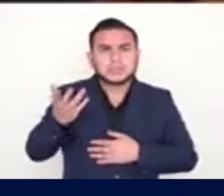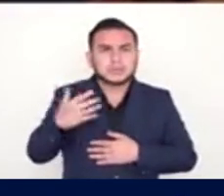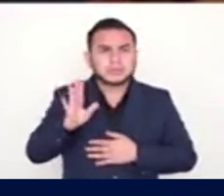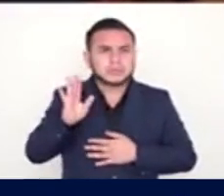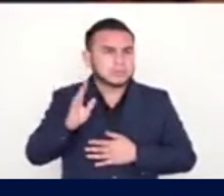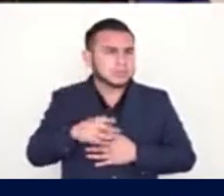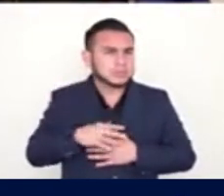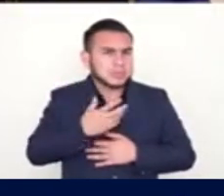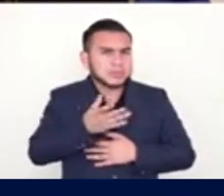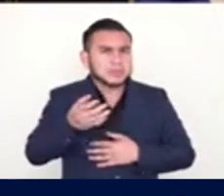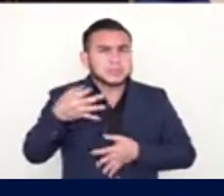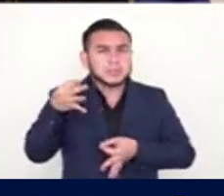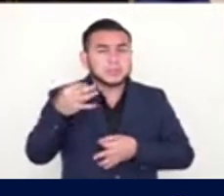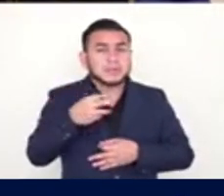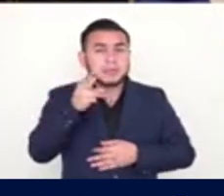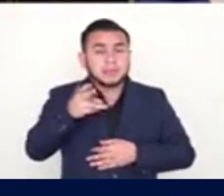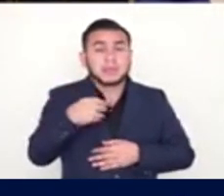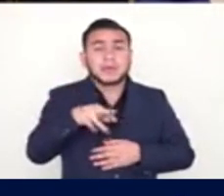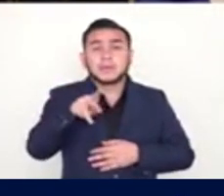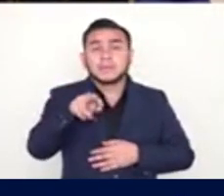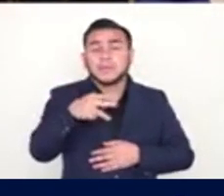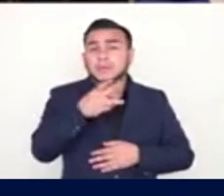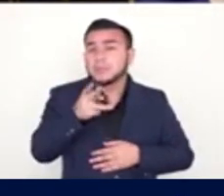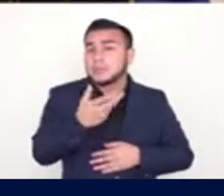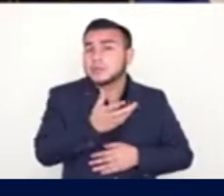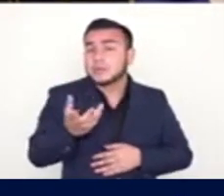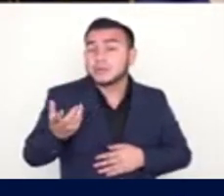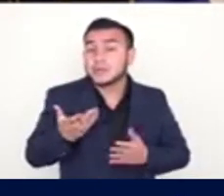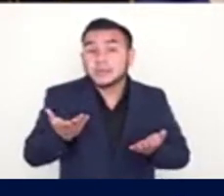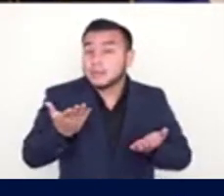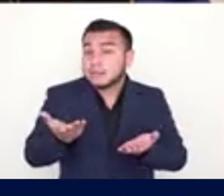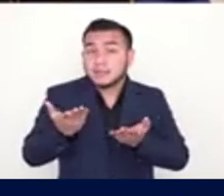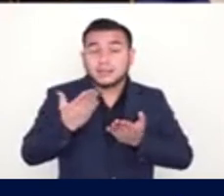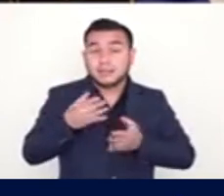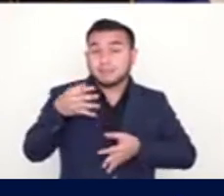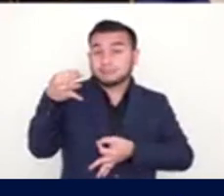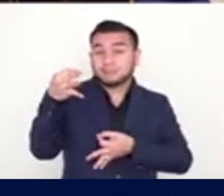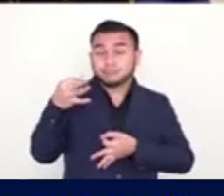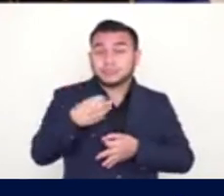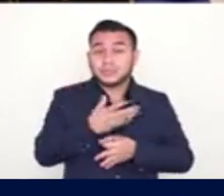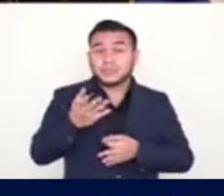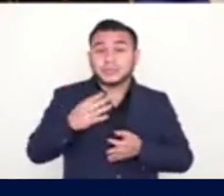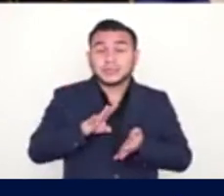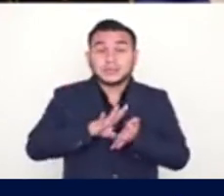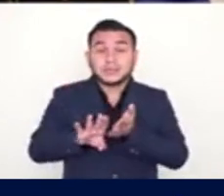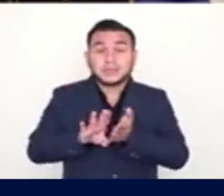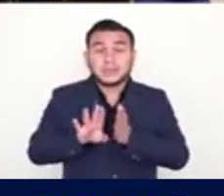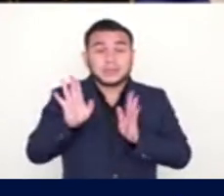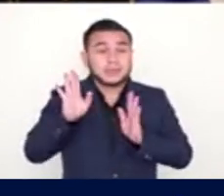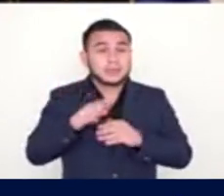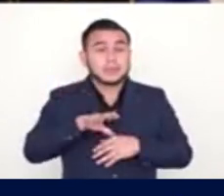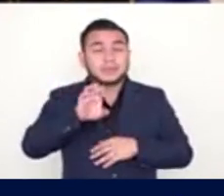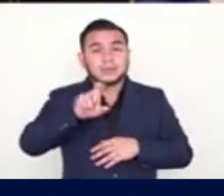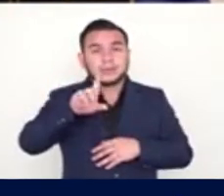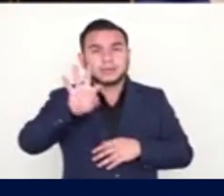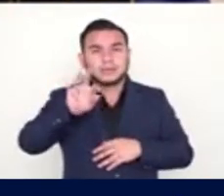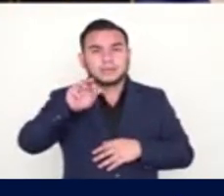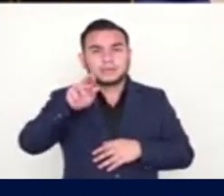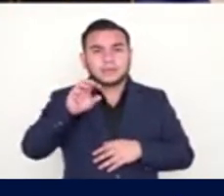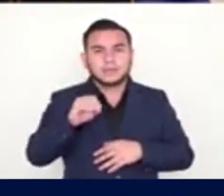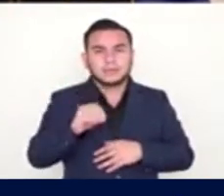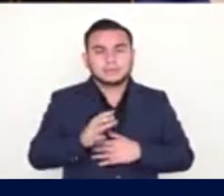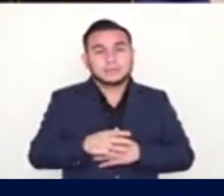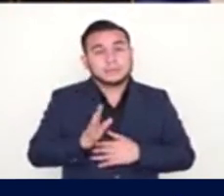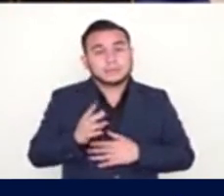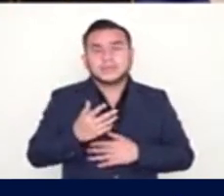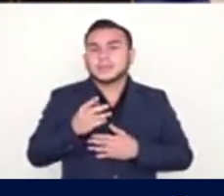No, pero no nos quieren entregar los documentos, tus amigos del Faro, que también son financiados por George Soros, no nos quieren entregar los documentos de las donaciones que reciben George Soros. Bueno, pregúntele a los amigos del Faro. Pero a ti también te vamos a preguntar,